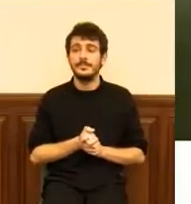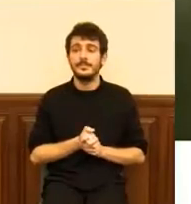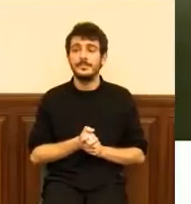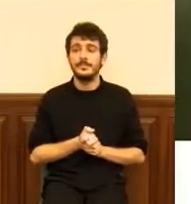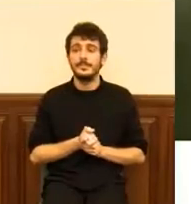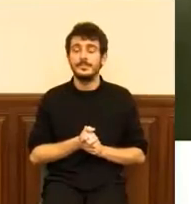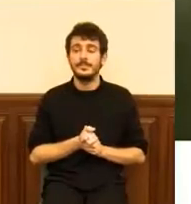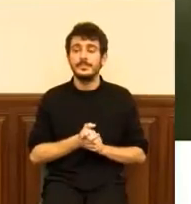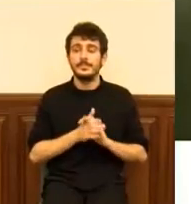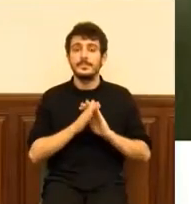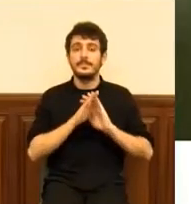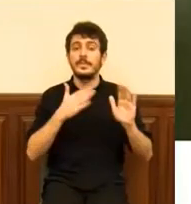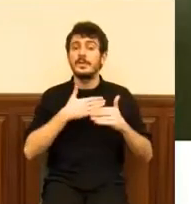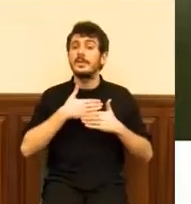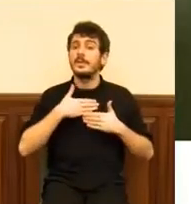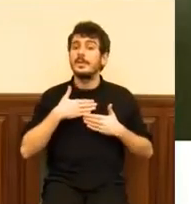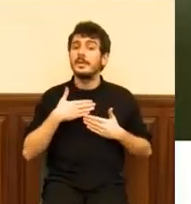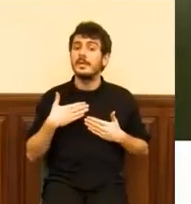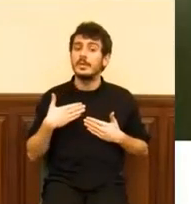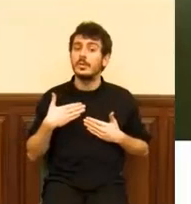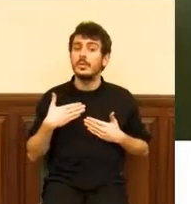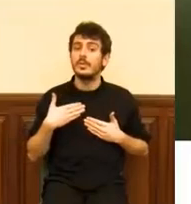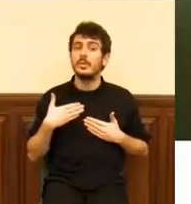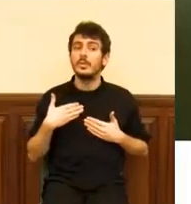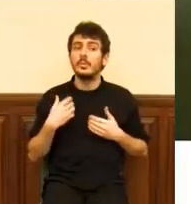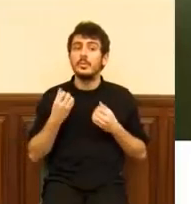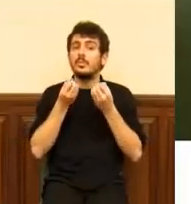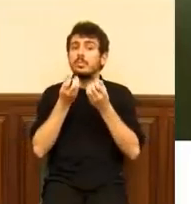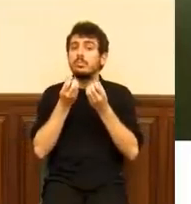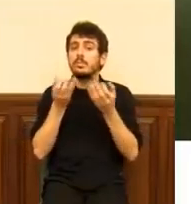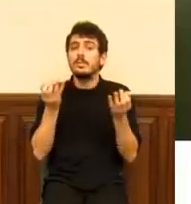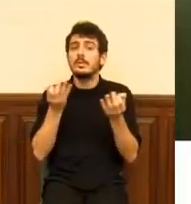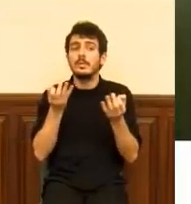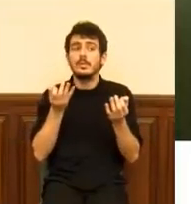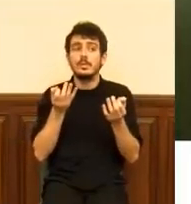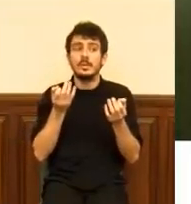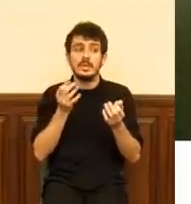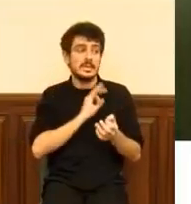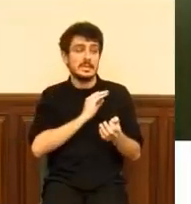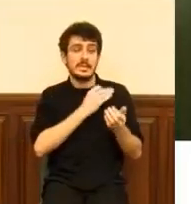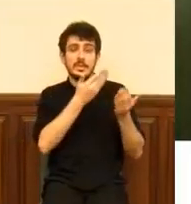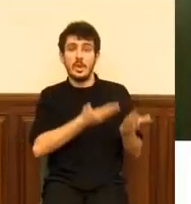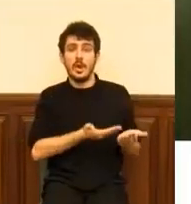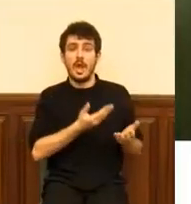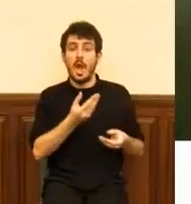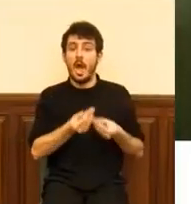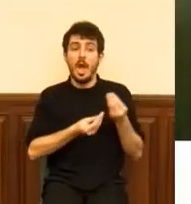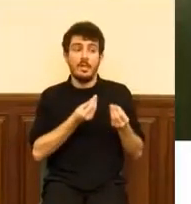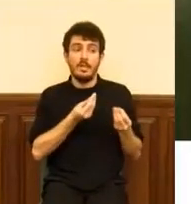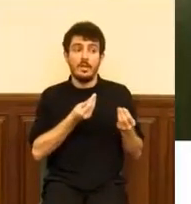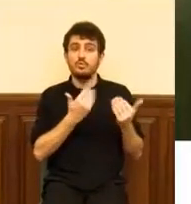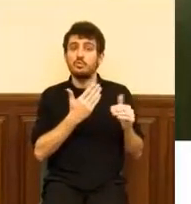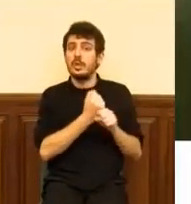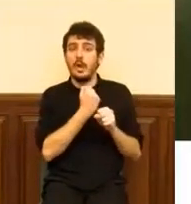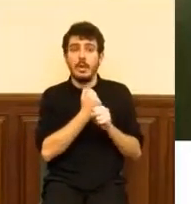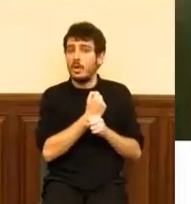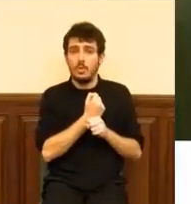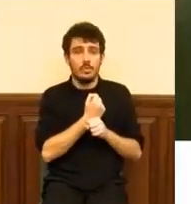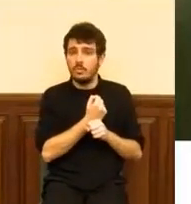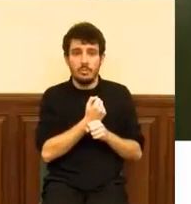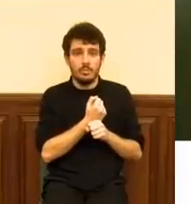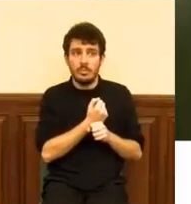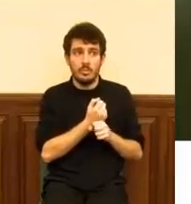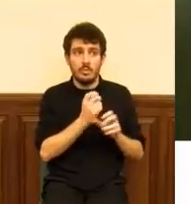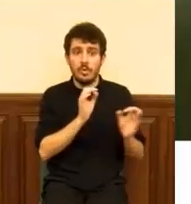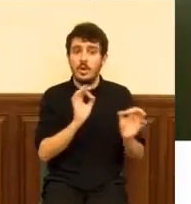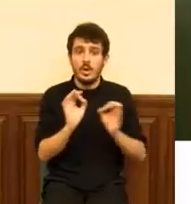que les quiero comentar que, bueno, pues como esta señora no hace lo que tiene que hacer y no organiza lo